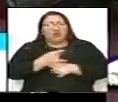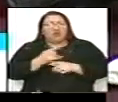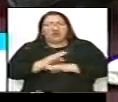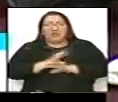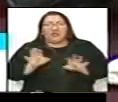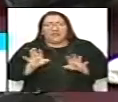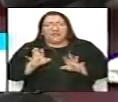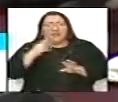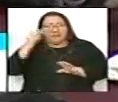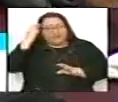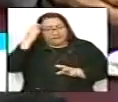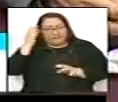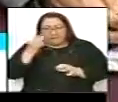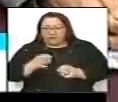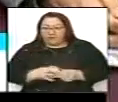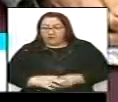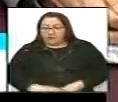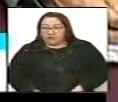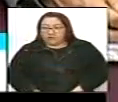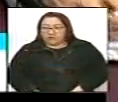La política